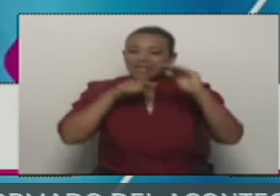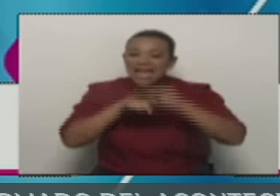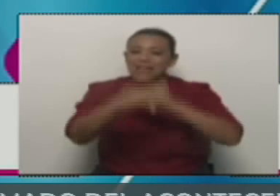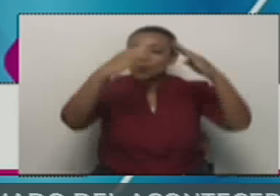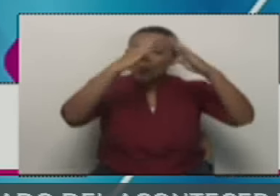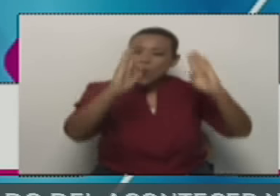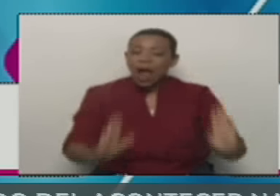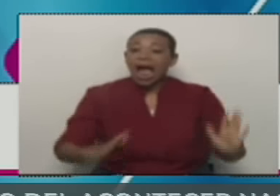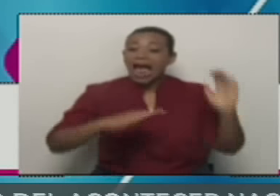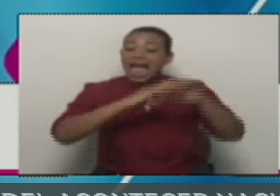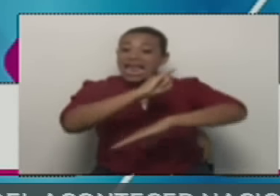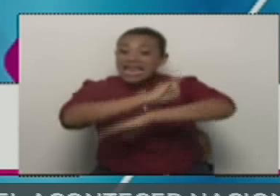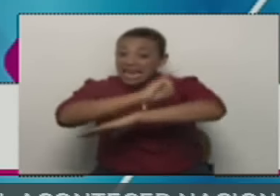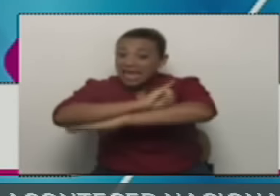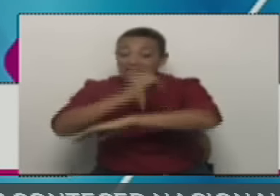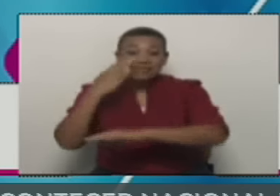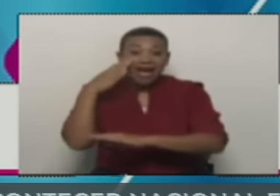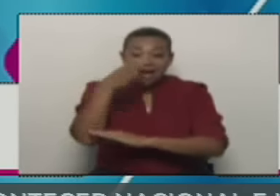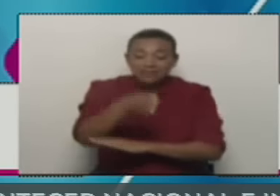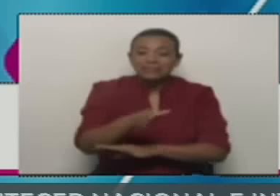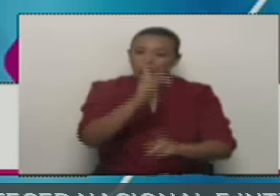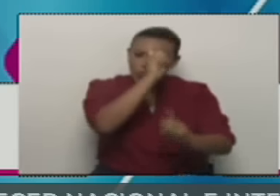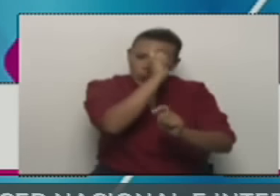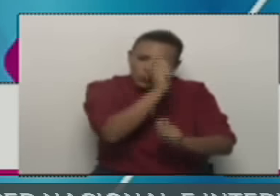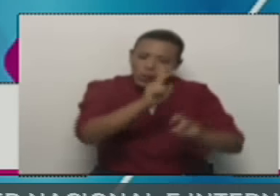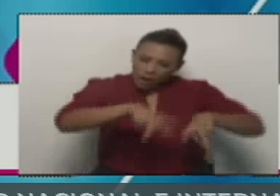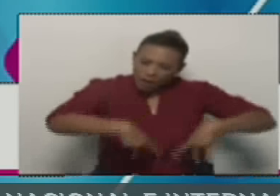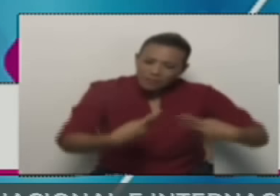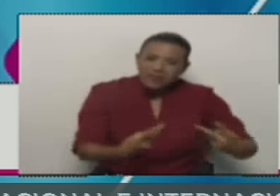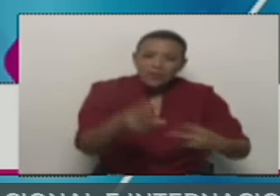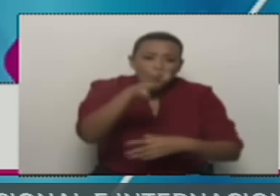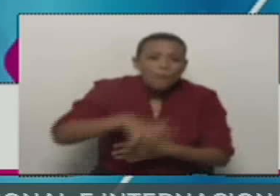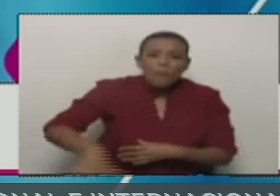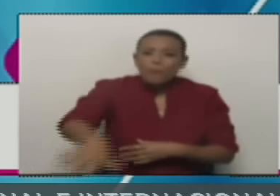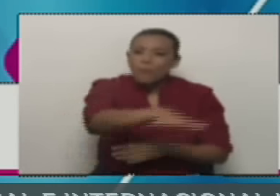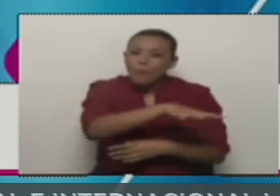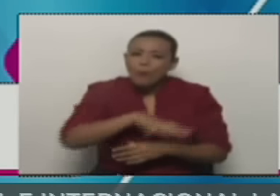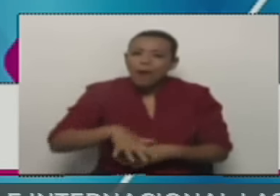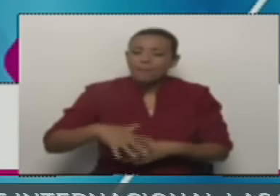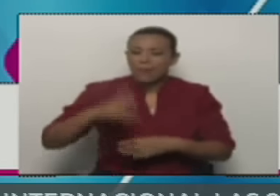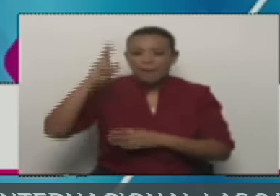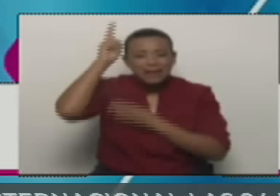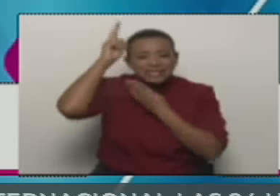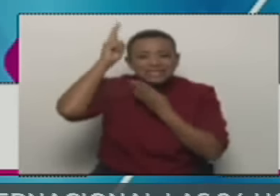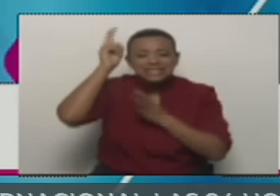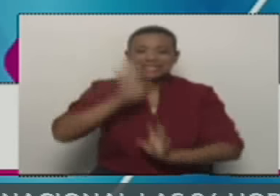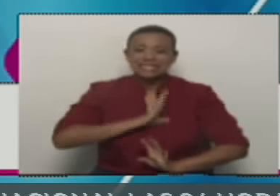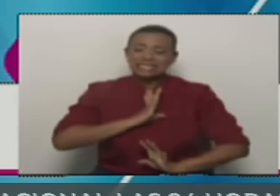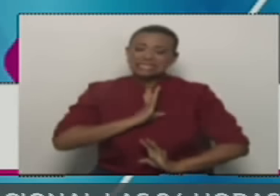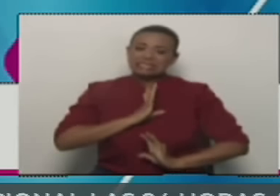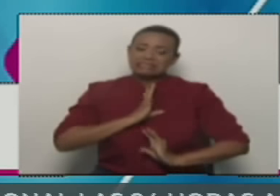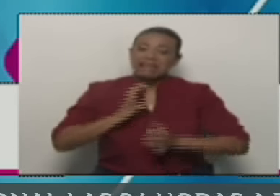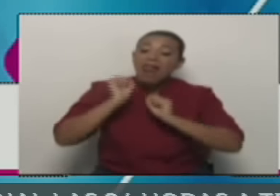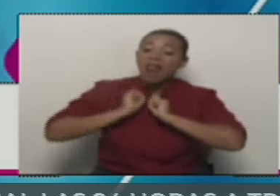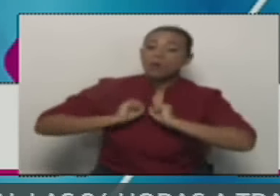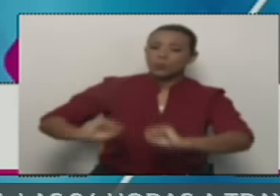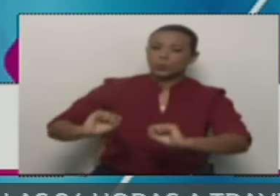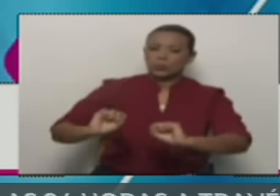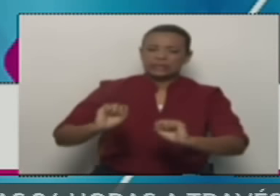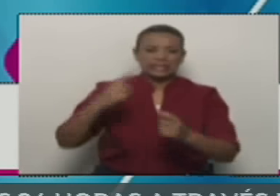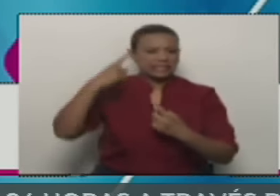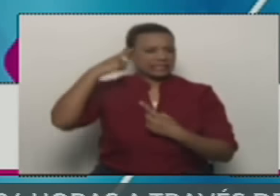rindiéndole homenaje y reivindicándolo, oh gran cacique Coromoto, de la violencia fascista que